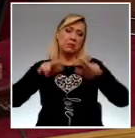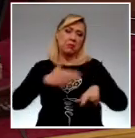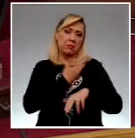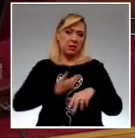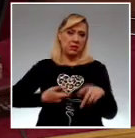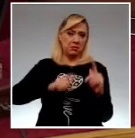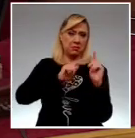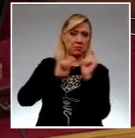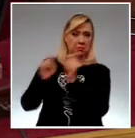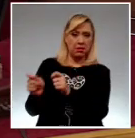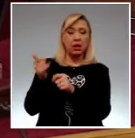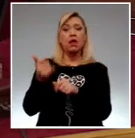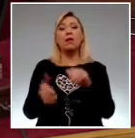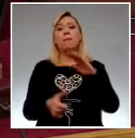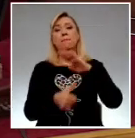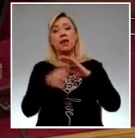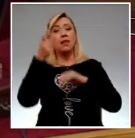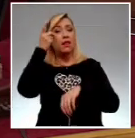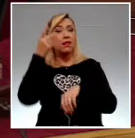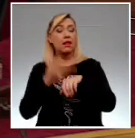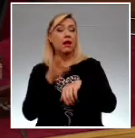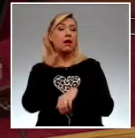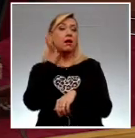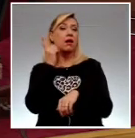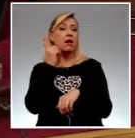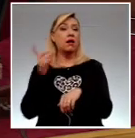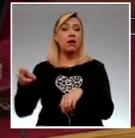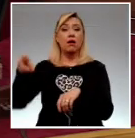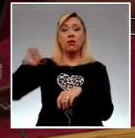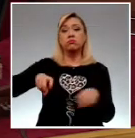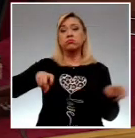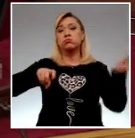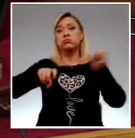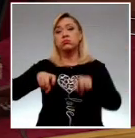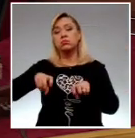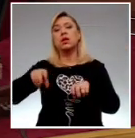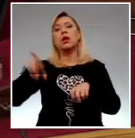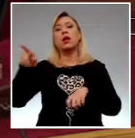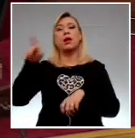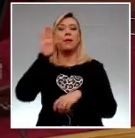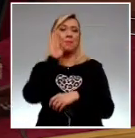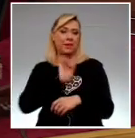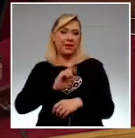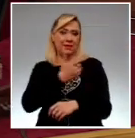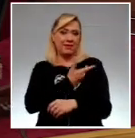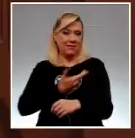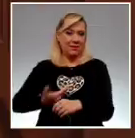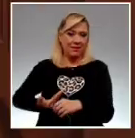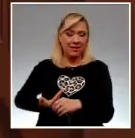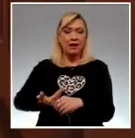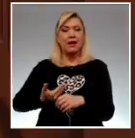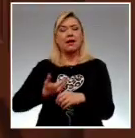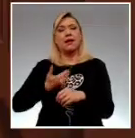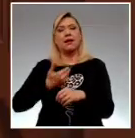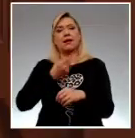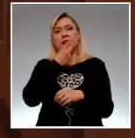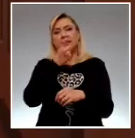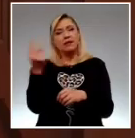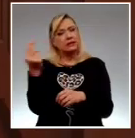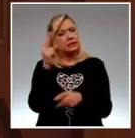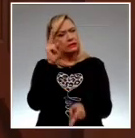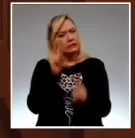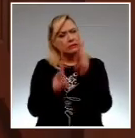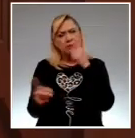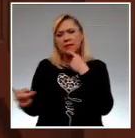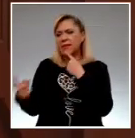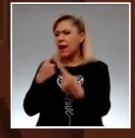Mesa Directiva de la Cámara de Diputados, Marcela Guerra, la ministra presidenta hizo un llamado al diálogo. Estos momentos de